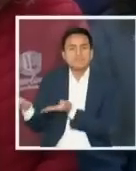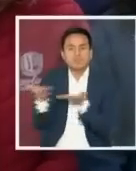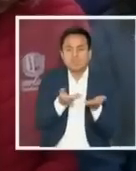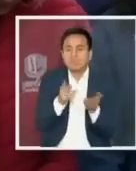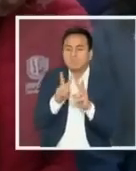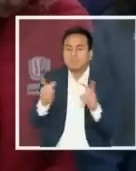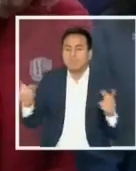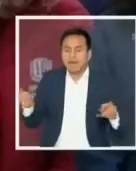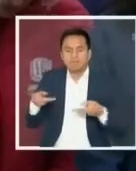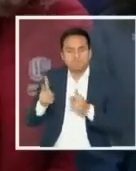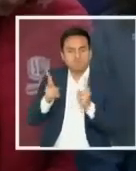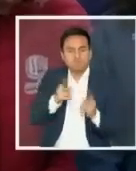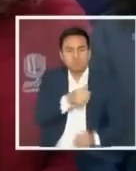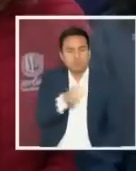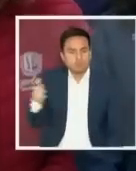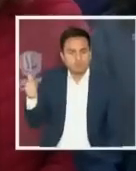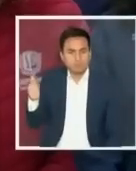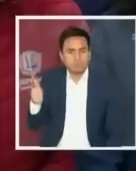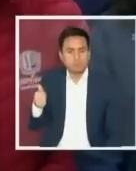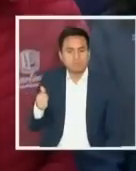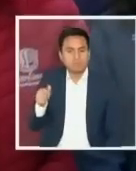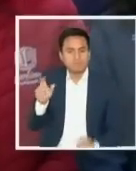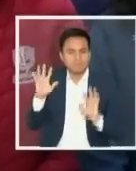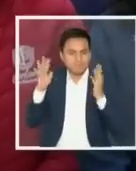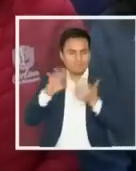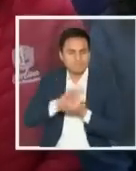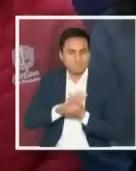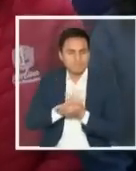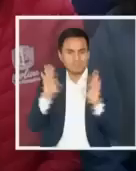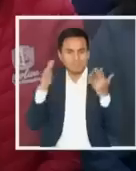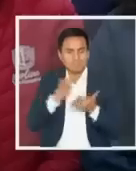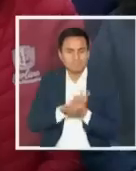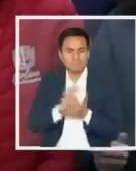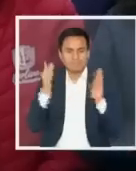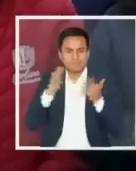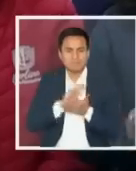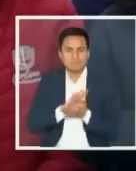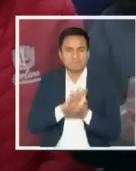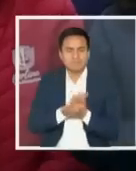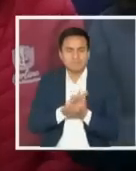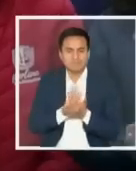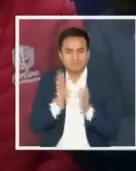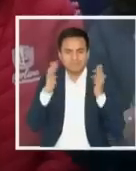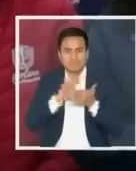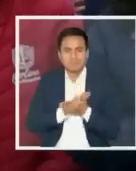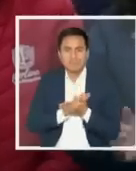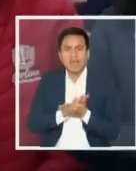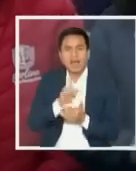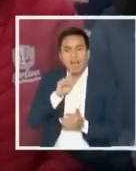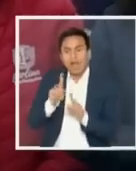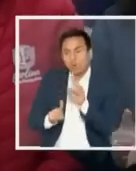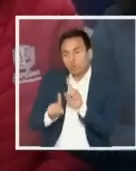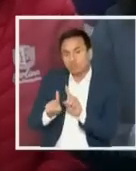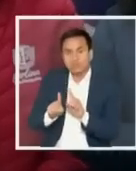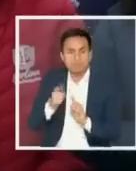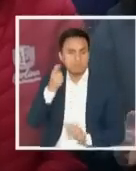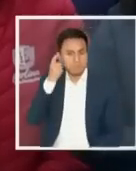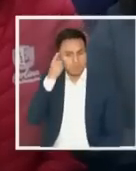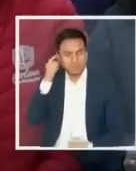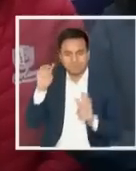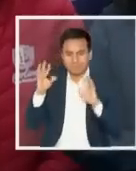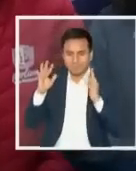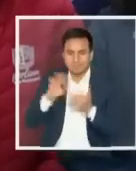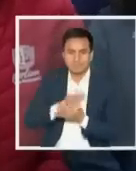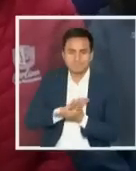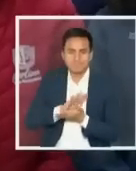cuentagotas que en realidad el presidente no sabía. Esa es la tesis que buscó instalar a través de distintas fórmulas la